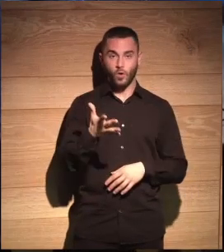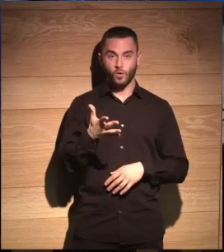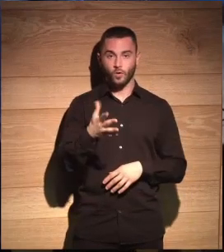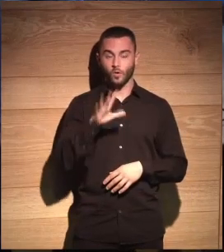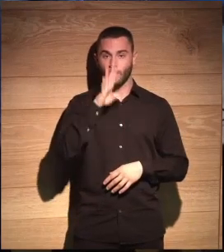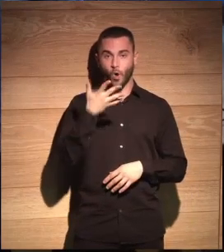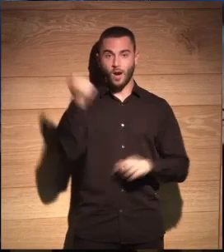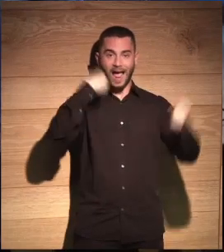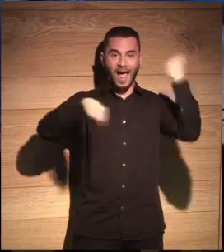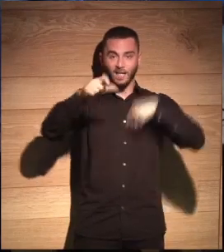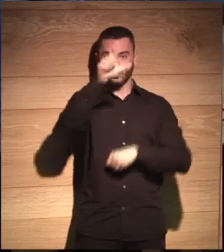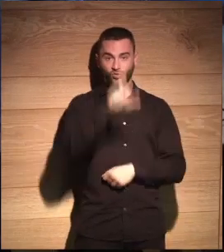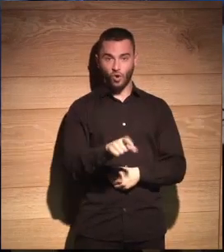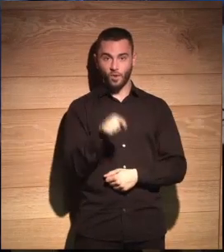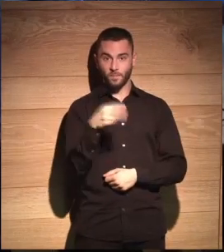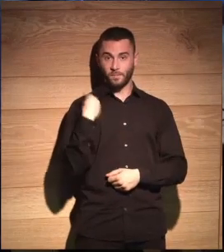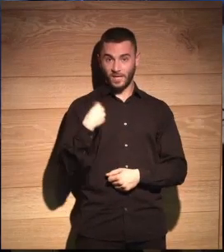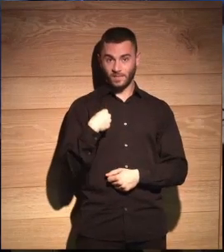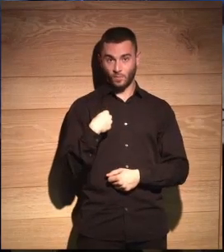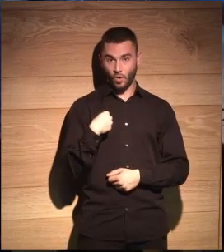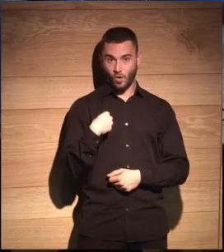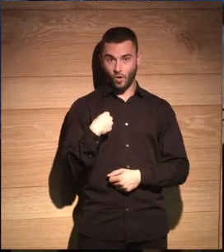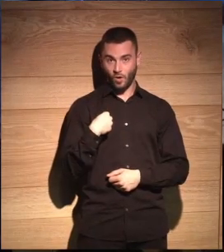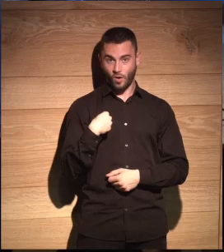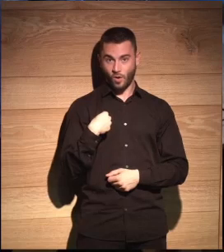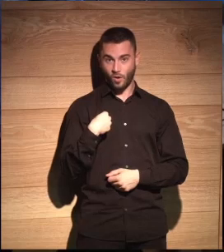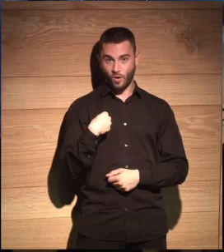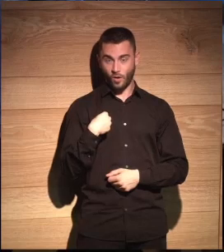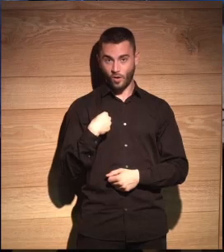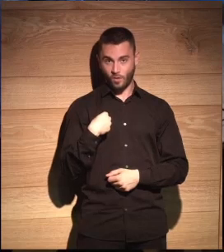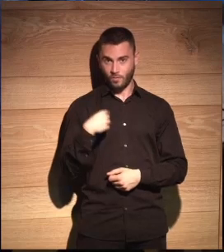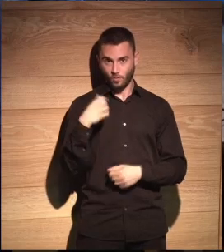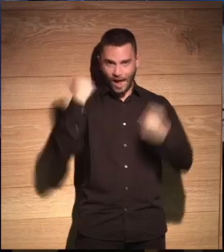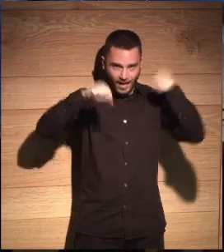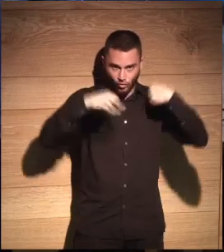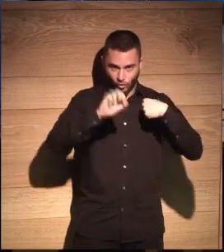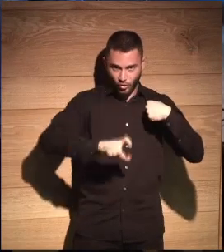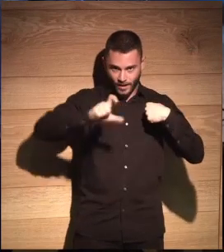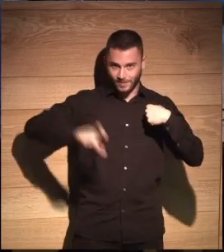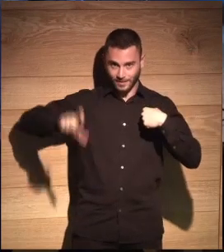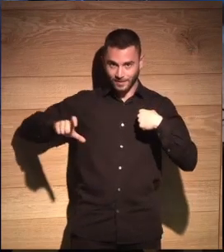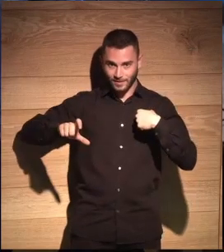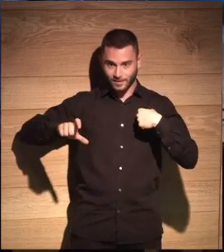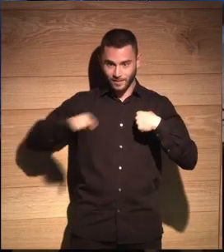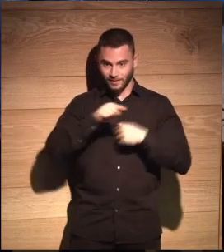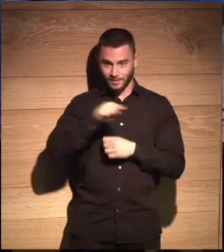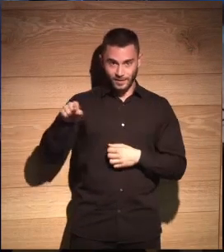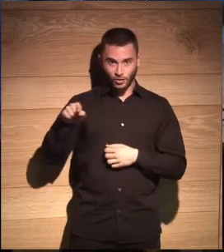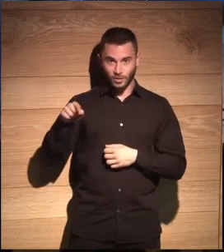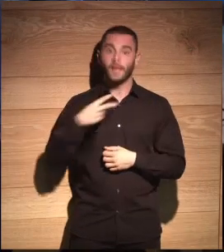mismo actor con diferentes, porque claro, son actores, y además a veces son actores de doblaje que son capaces de impostar